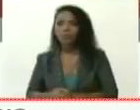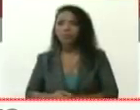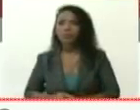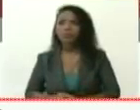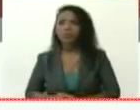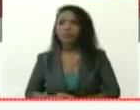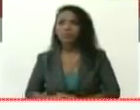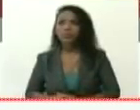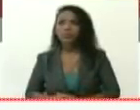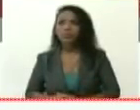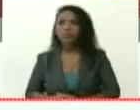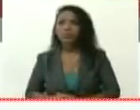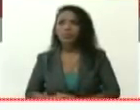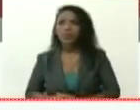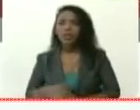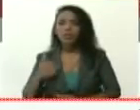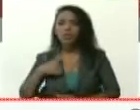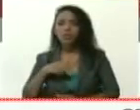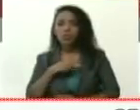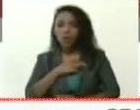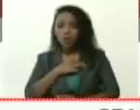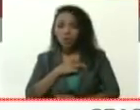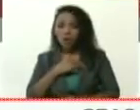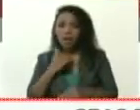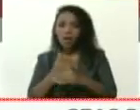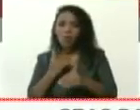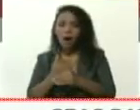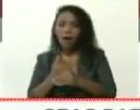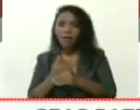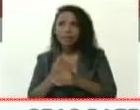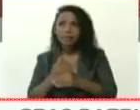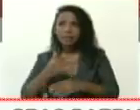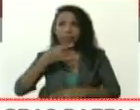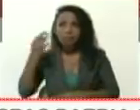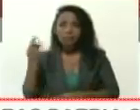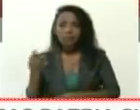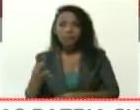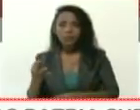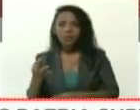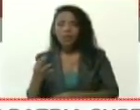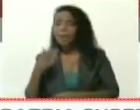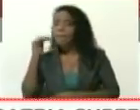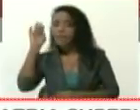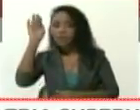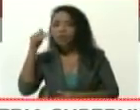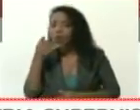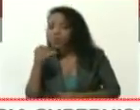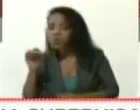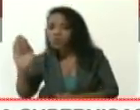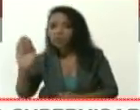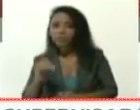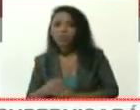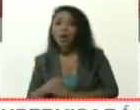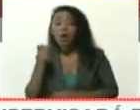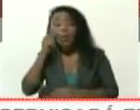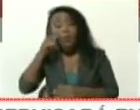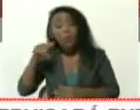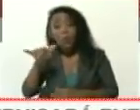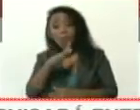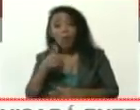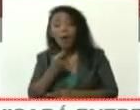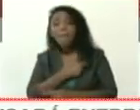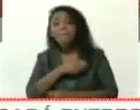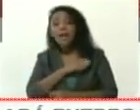la posibilidad real del porvenir, y no lo digo solo por Venezuela, lo digo por los pueblos de nuestra América, lo digo por el pueblo de España, por